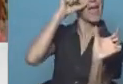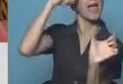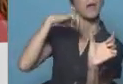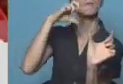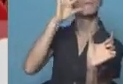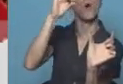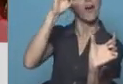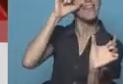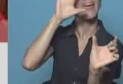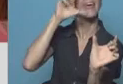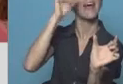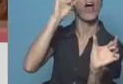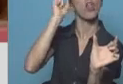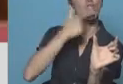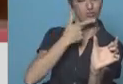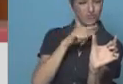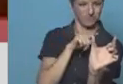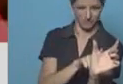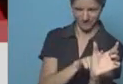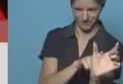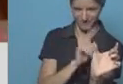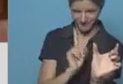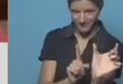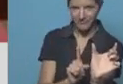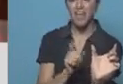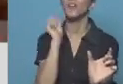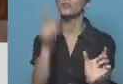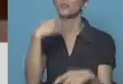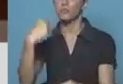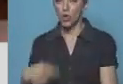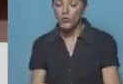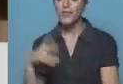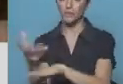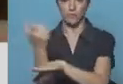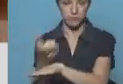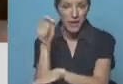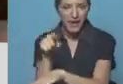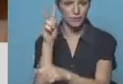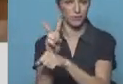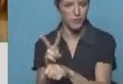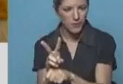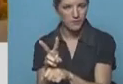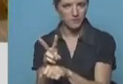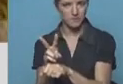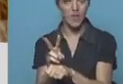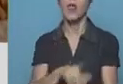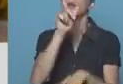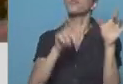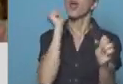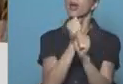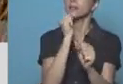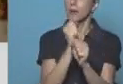mucho tiempo. Empoderar al pueblo. Empoderarlo en sus defensas, en las conquistas que hemos logrado. Los trabajadores.